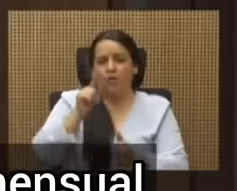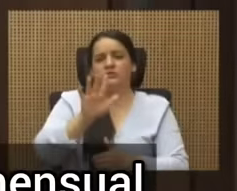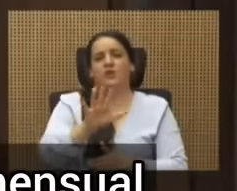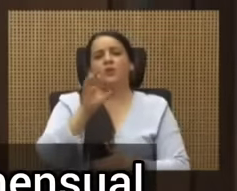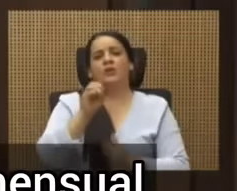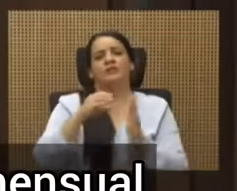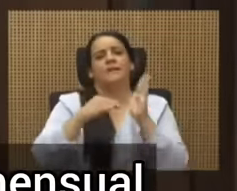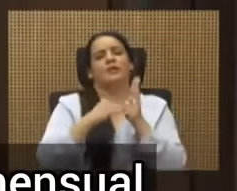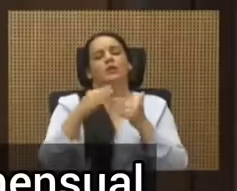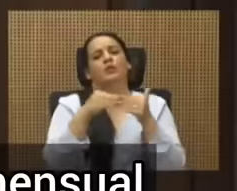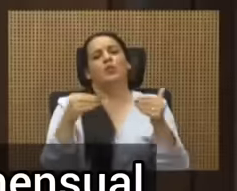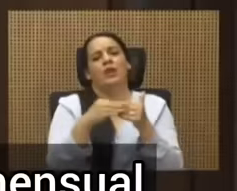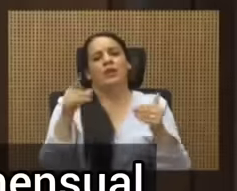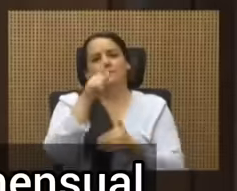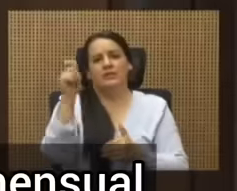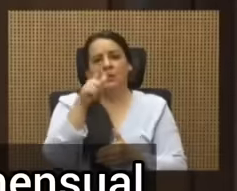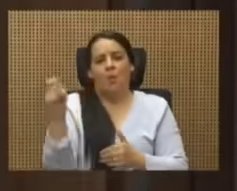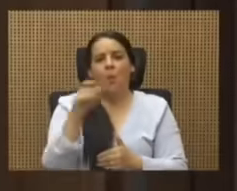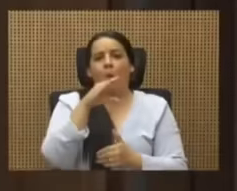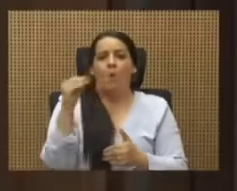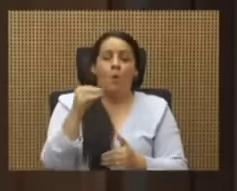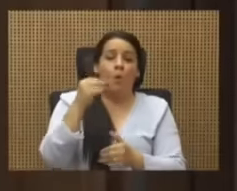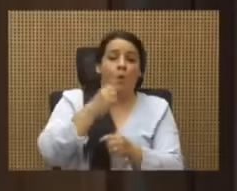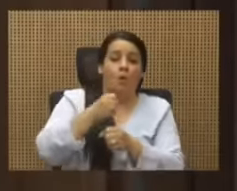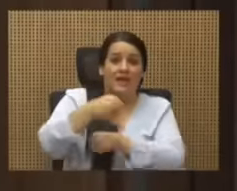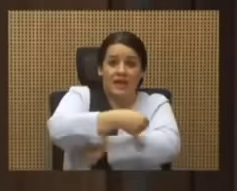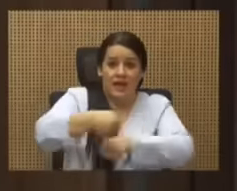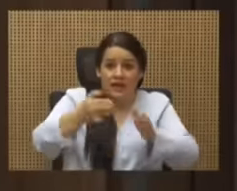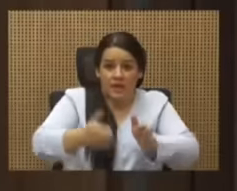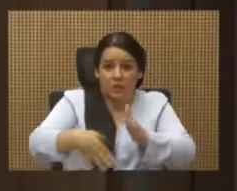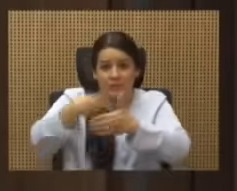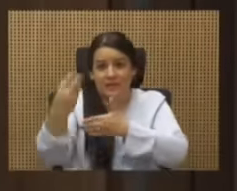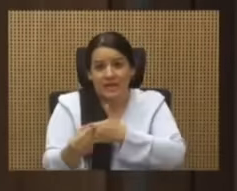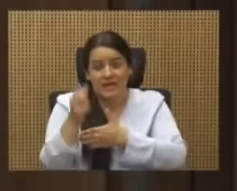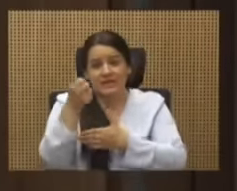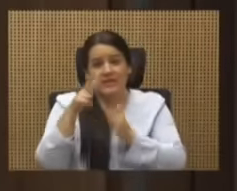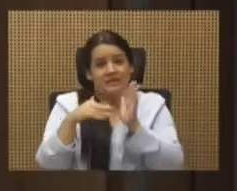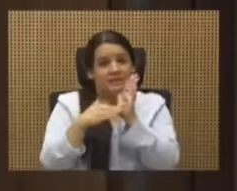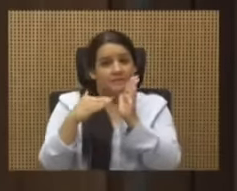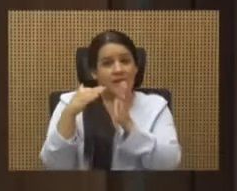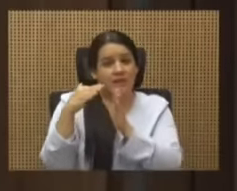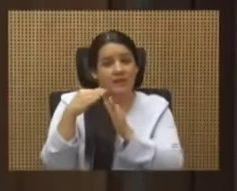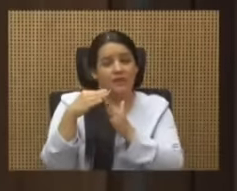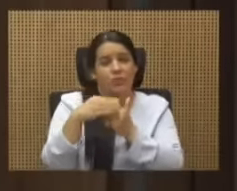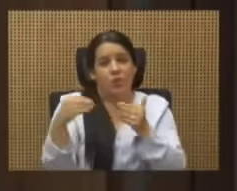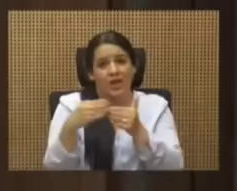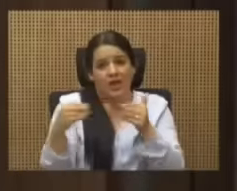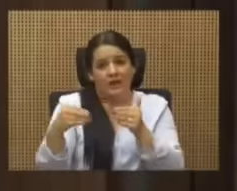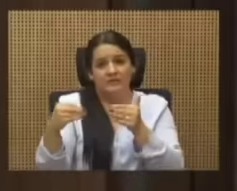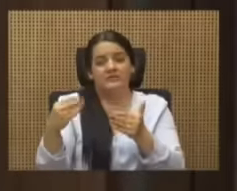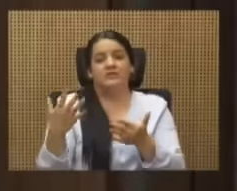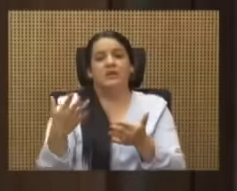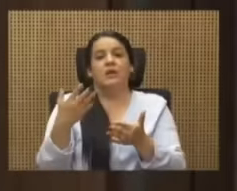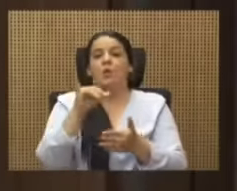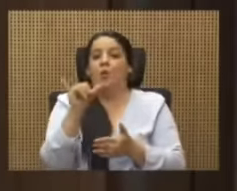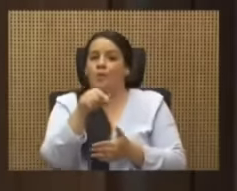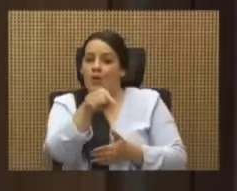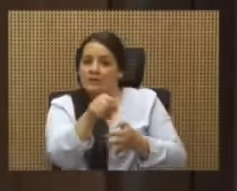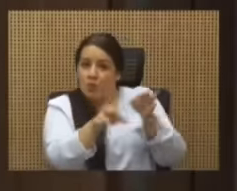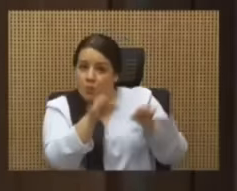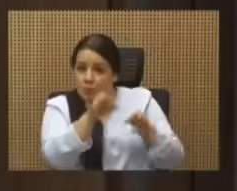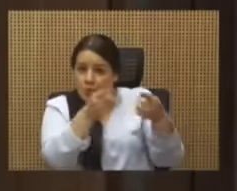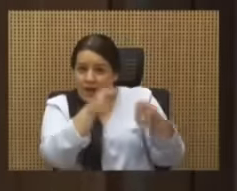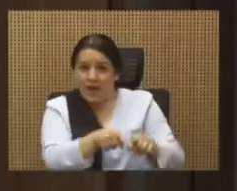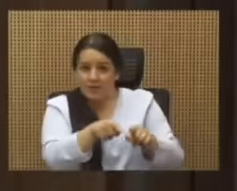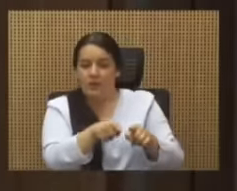ingenieros externos de 13 mil dólares mensuales. Como el caso está judicializado, para no entorpecer la prueba que ya